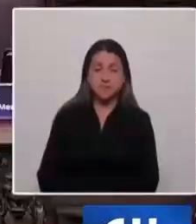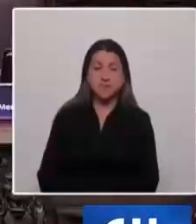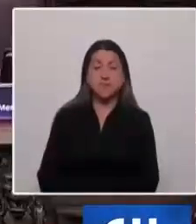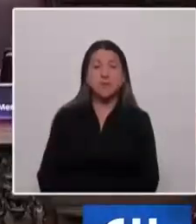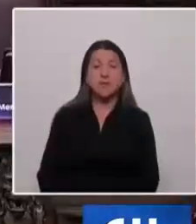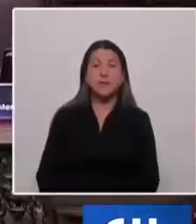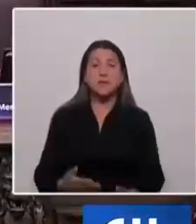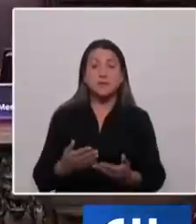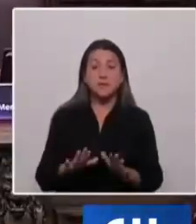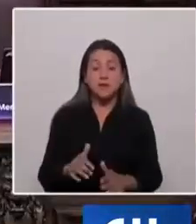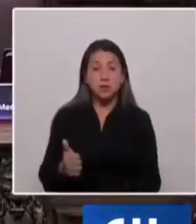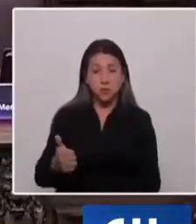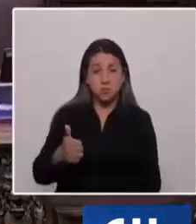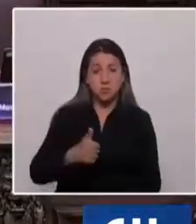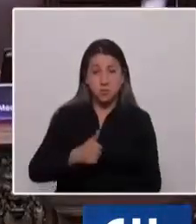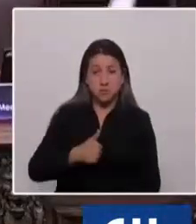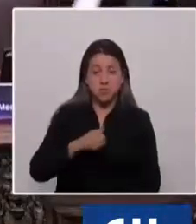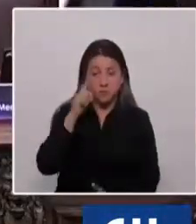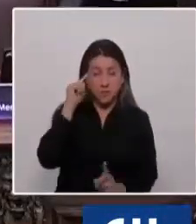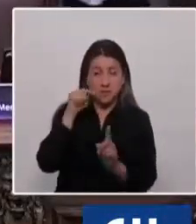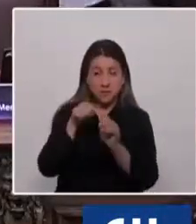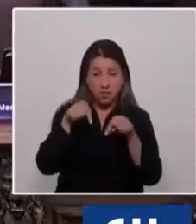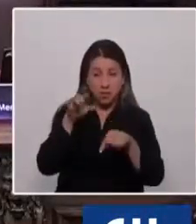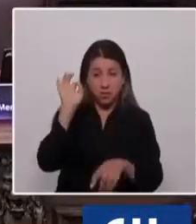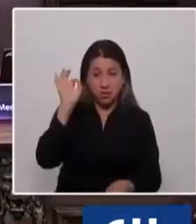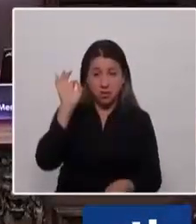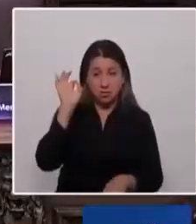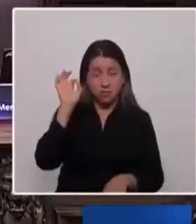plazo máximo para entregar la nueva carta fundamental. Se levanta la sesión.